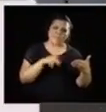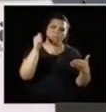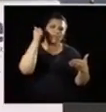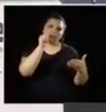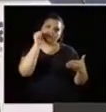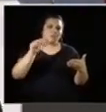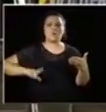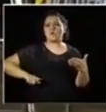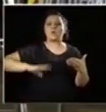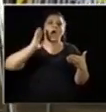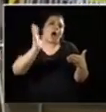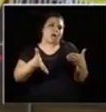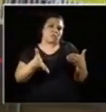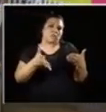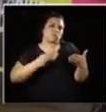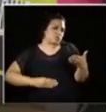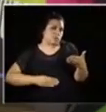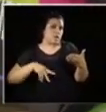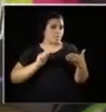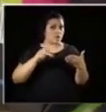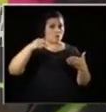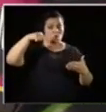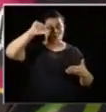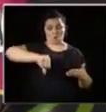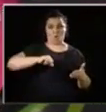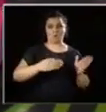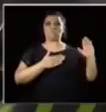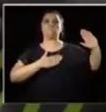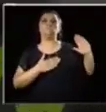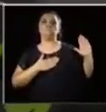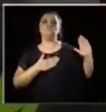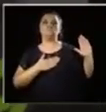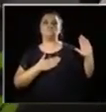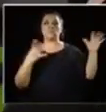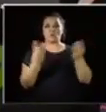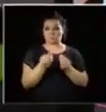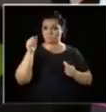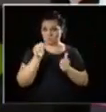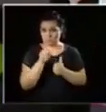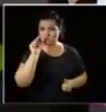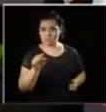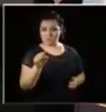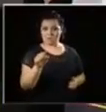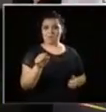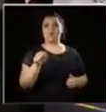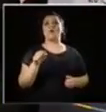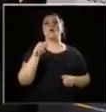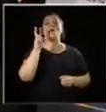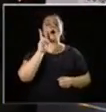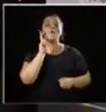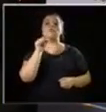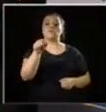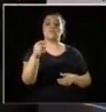siempre dan como justificación. Yo aquí asumo el compromiso contigo, estimado Manuel Emilio Hoyos, de tomar los datos que nos entregue tu